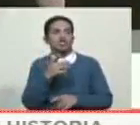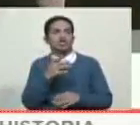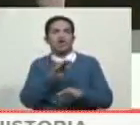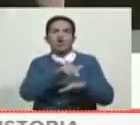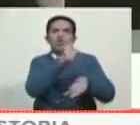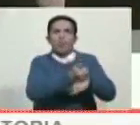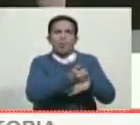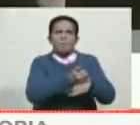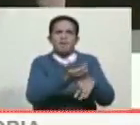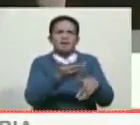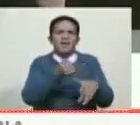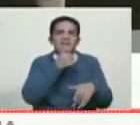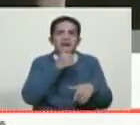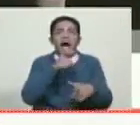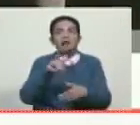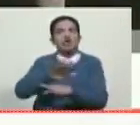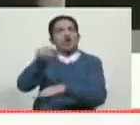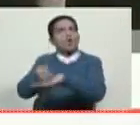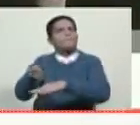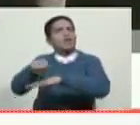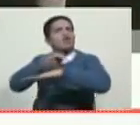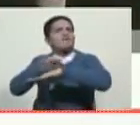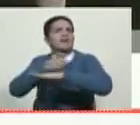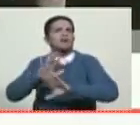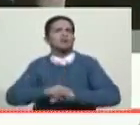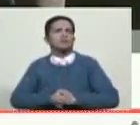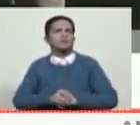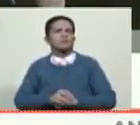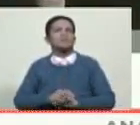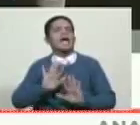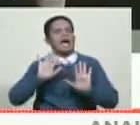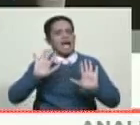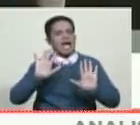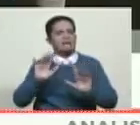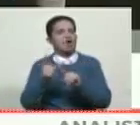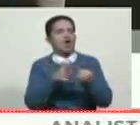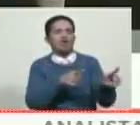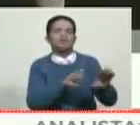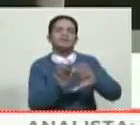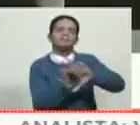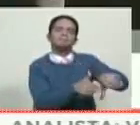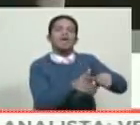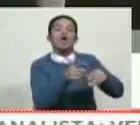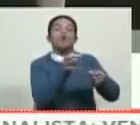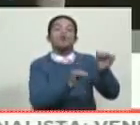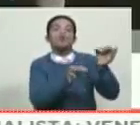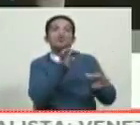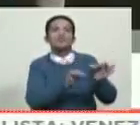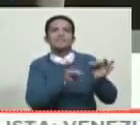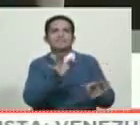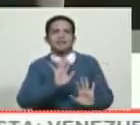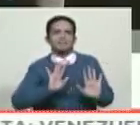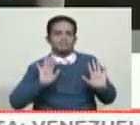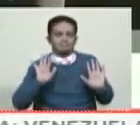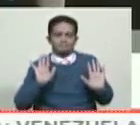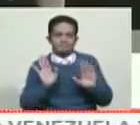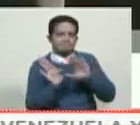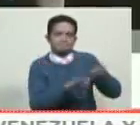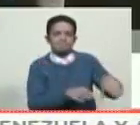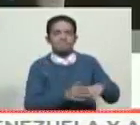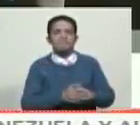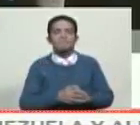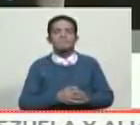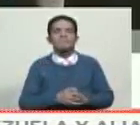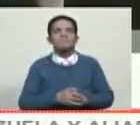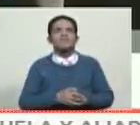venezolanos, o al gobierno venezolano, otra cosa es la justicia. Otra cosa es la justicia, que algún